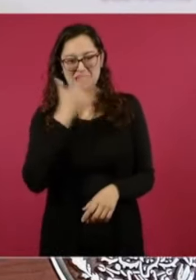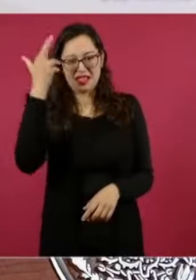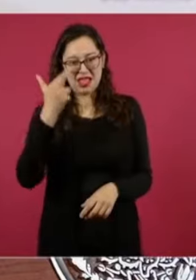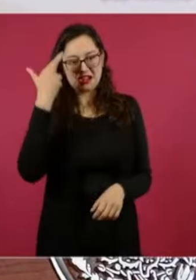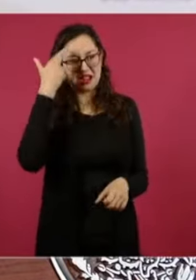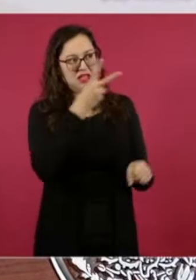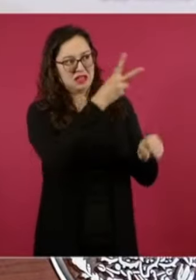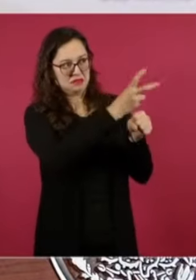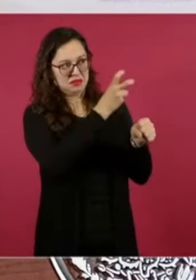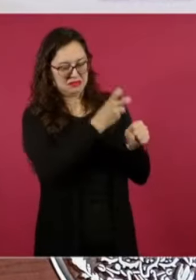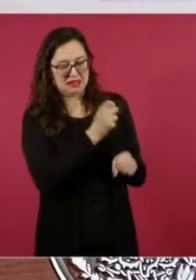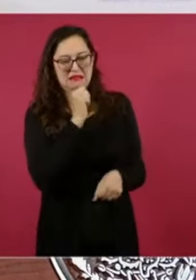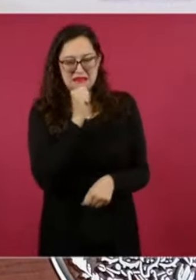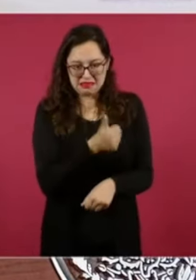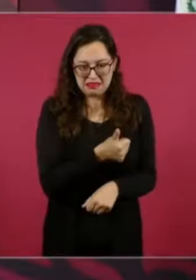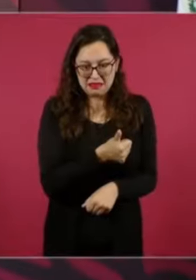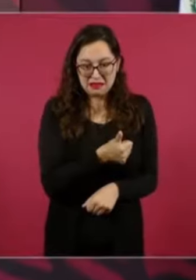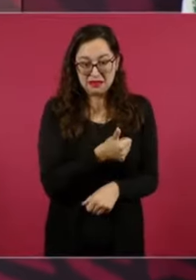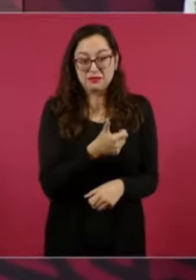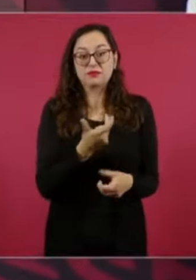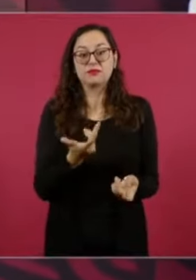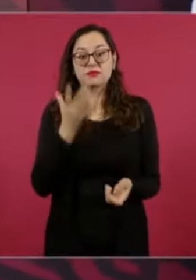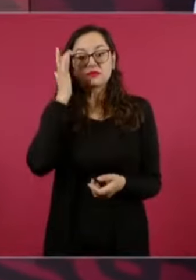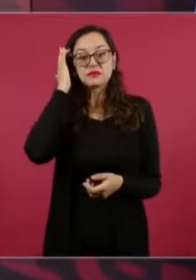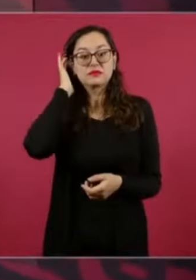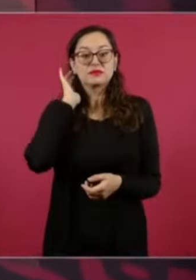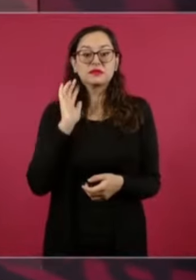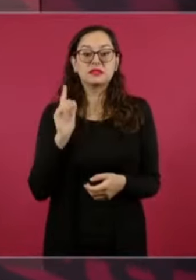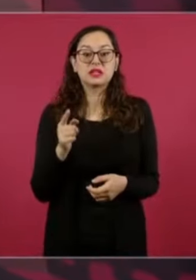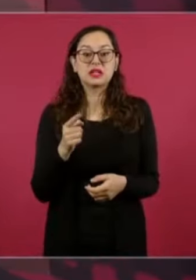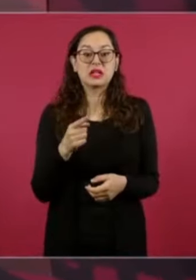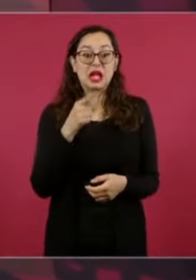y eso lo está haciendo el presidente de España,